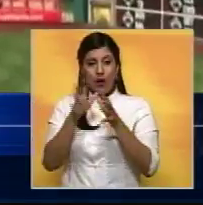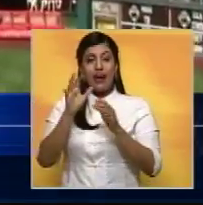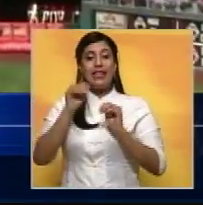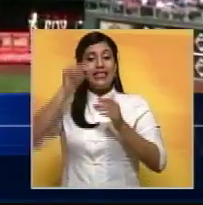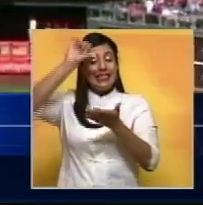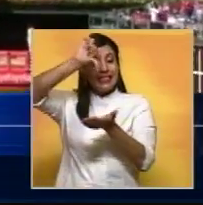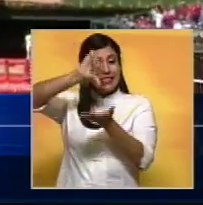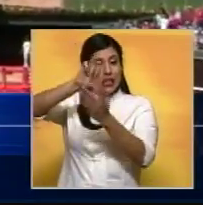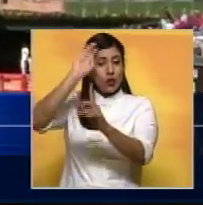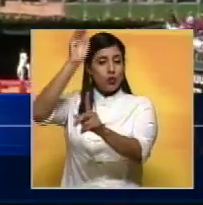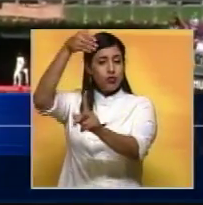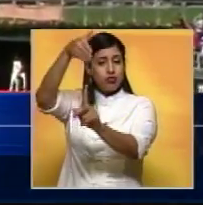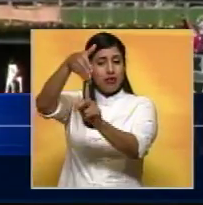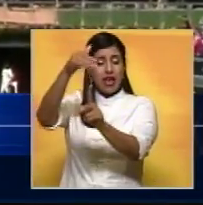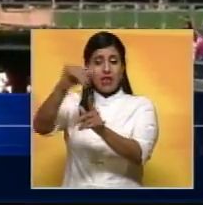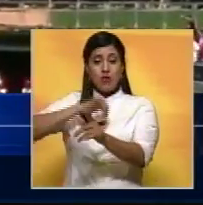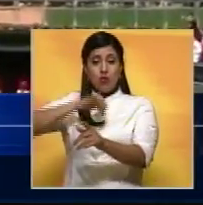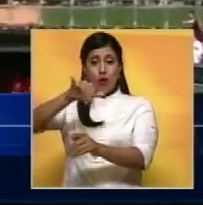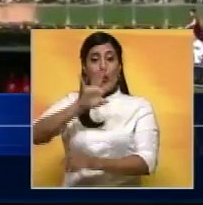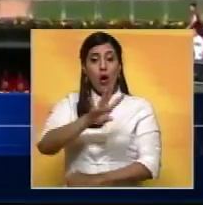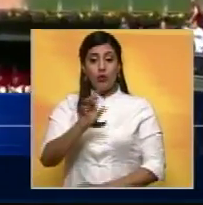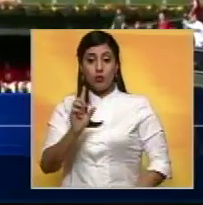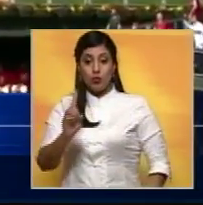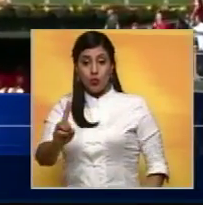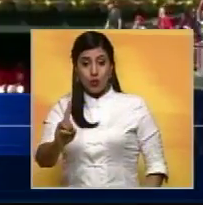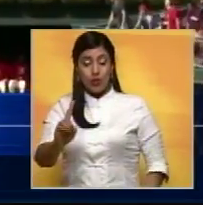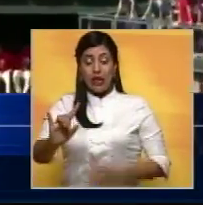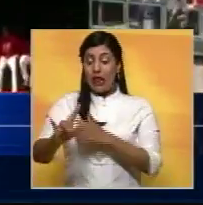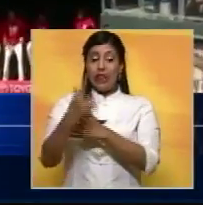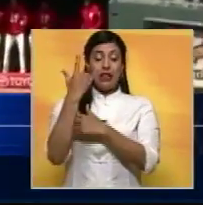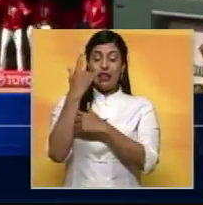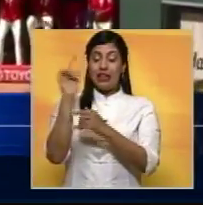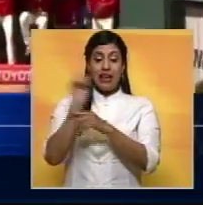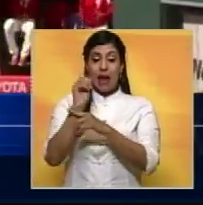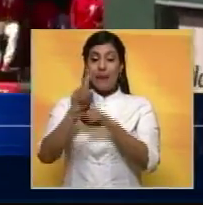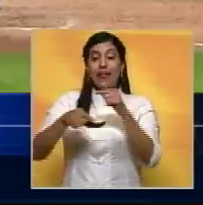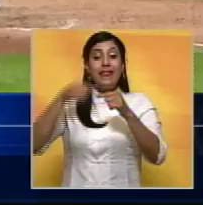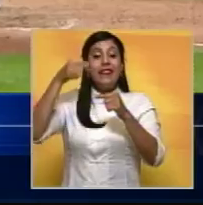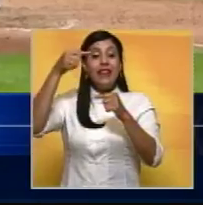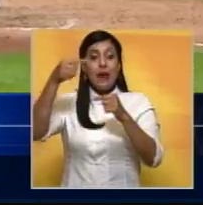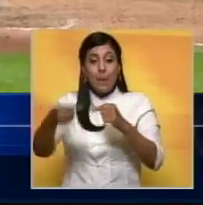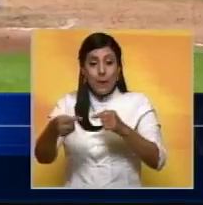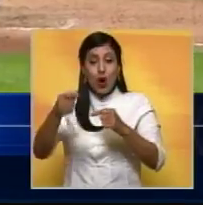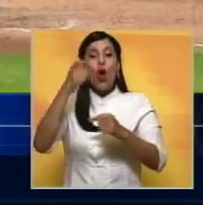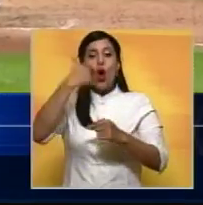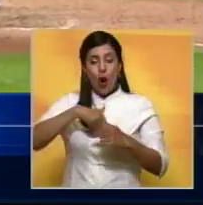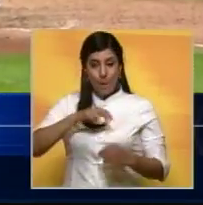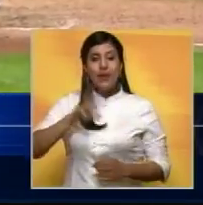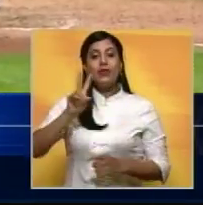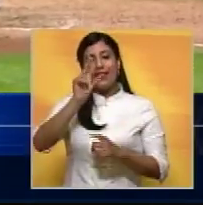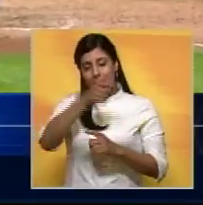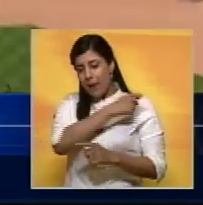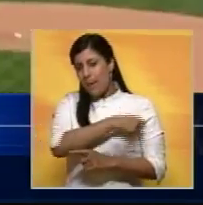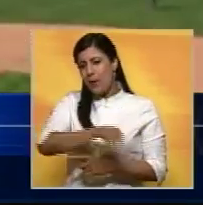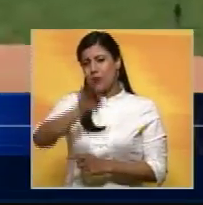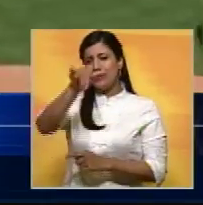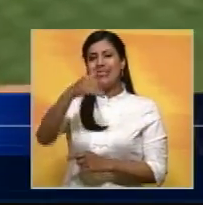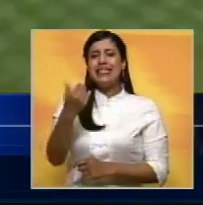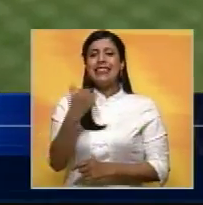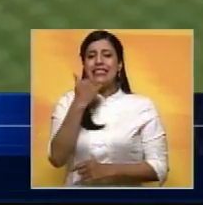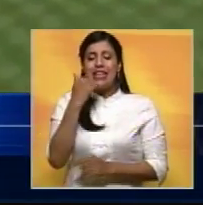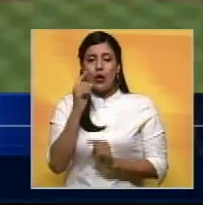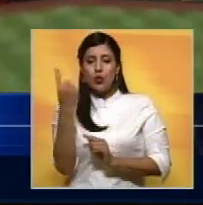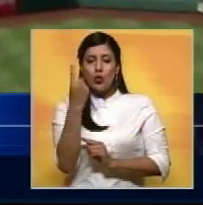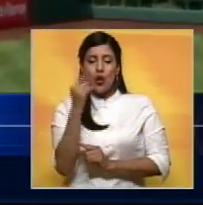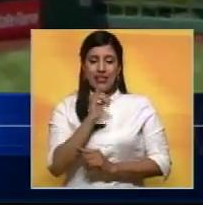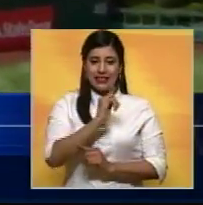el centro, back to back, 4-1. E inmediatamente después, Odubel Herrera pega vuela cerca solitario por